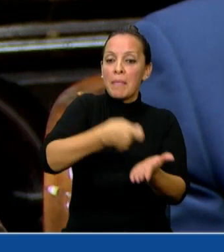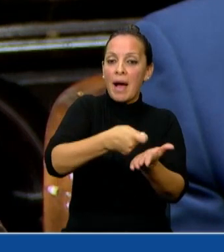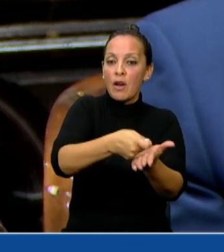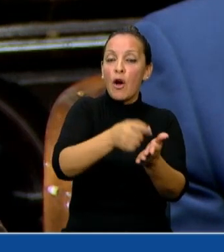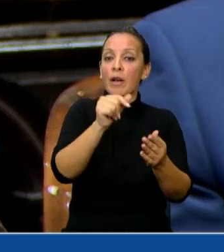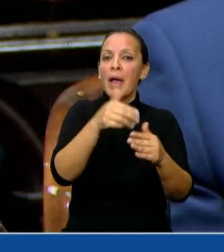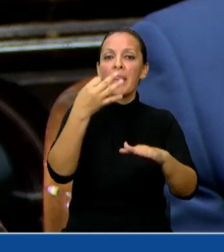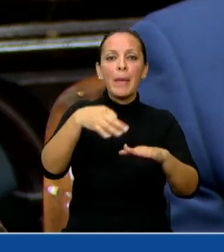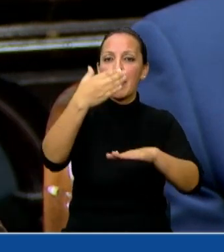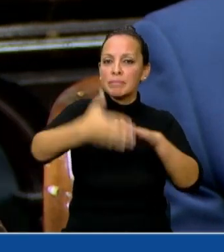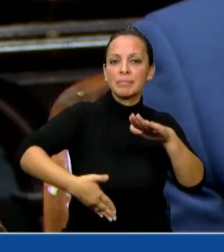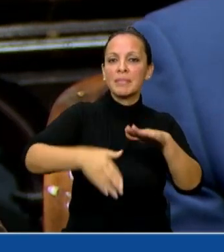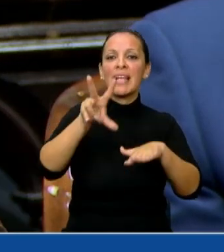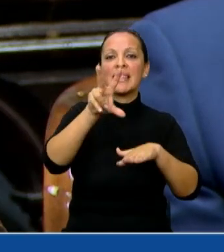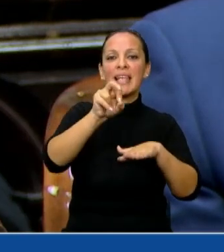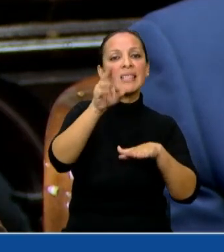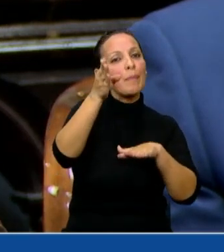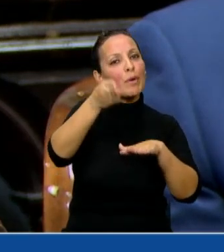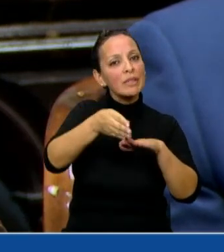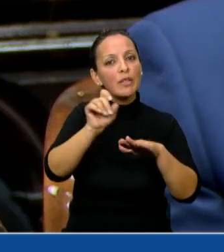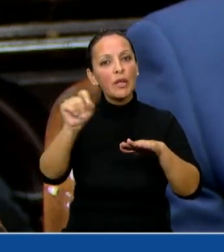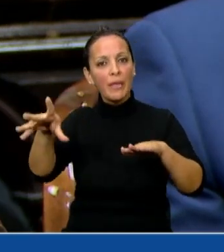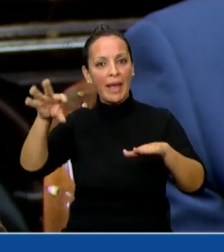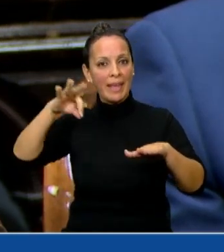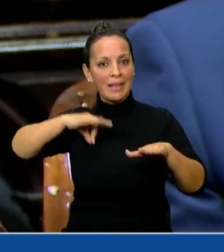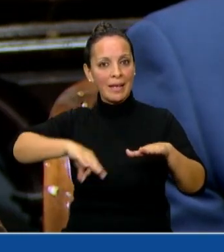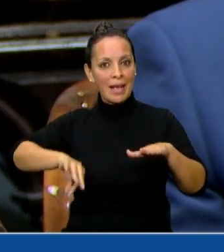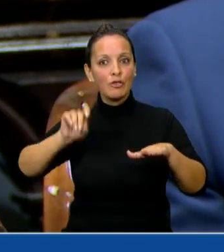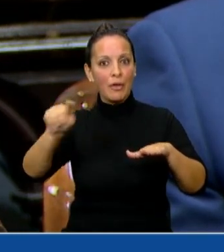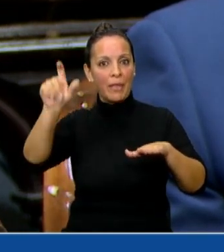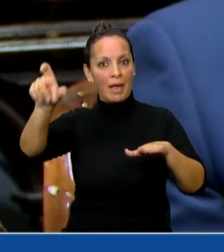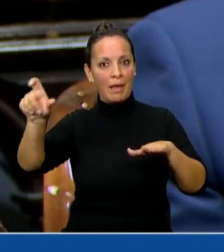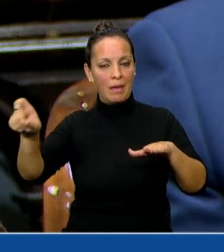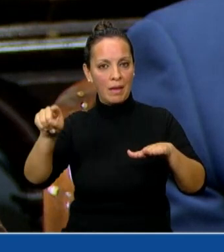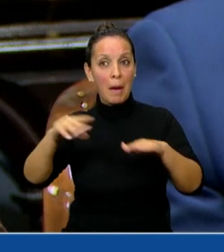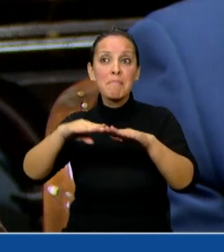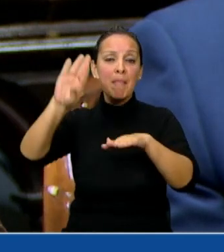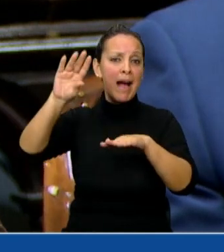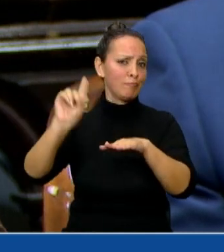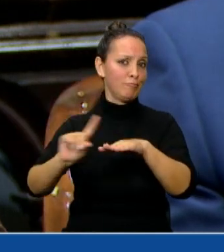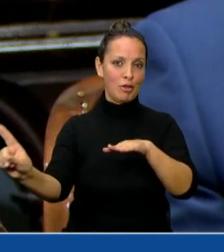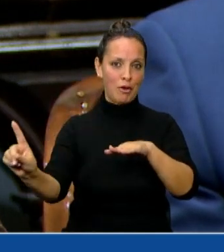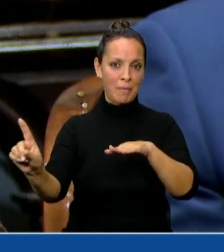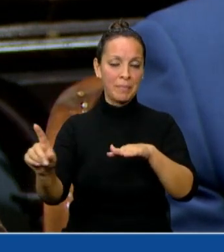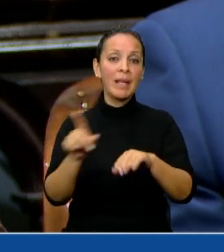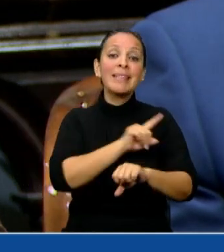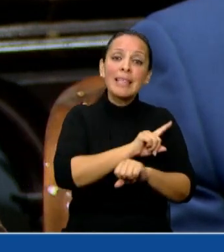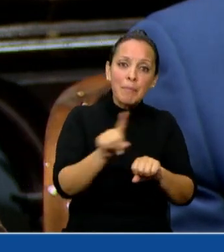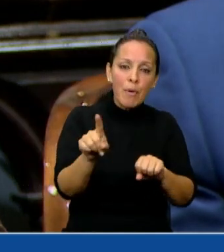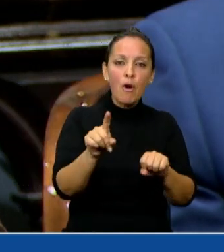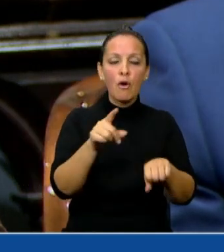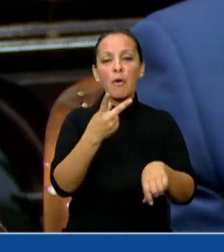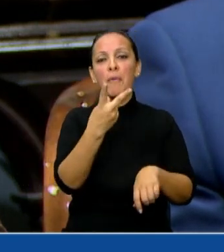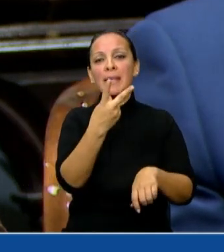podrá superar el 30% de los ingresos actuales de los deudores, ni podrá exceder la duración de más